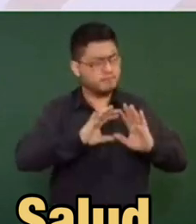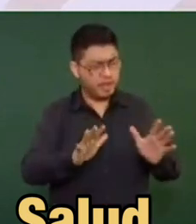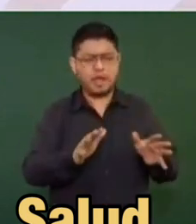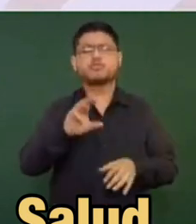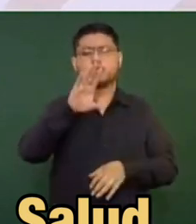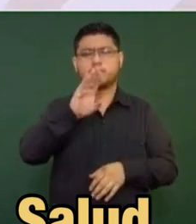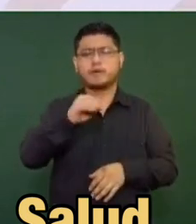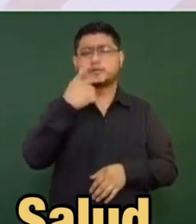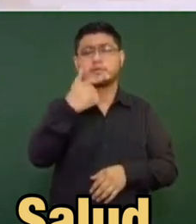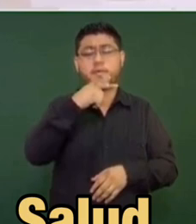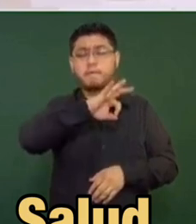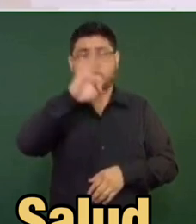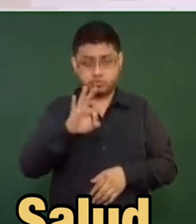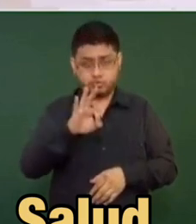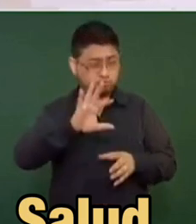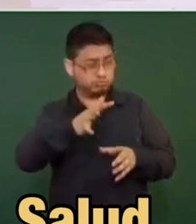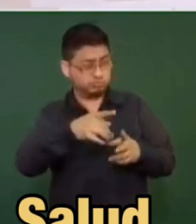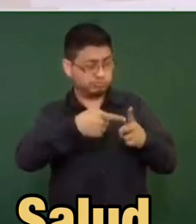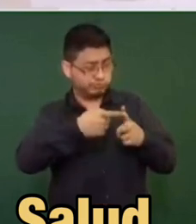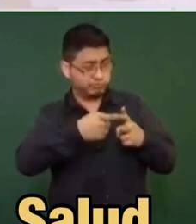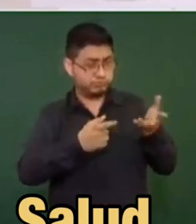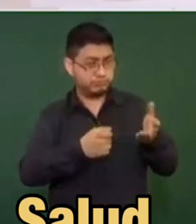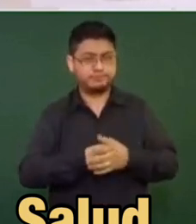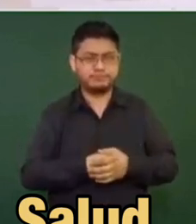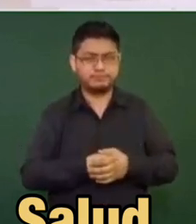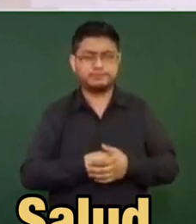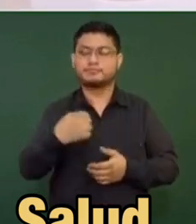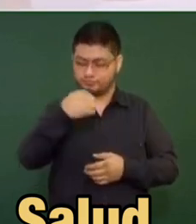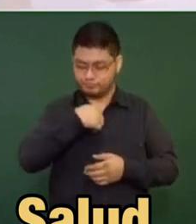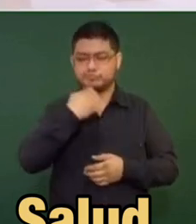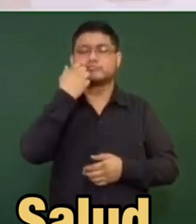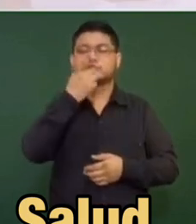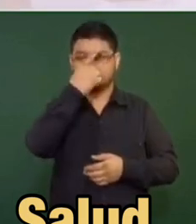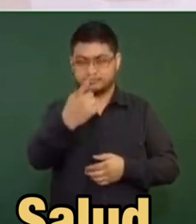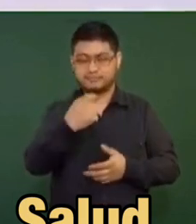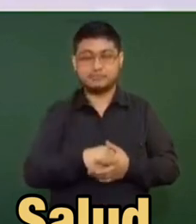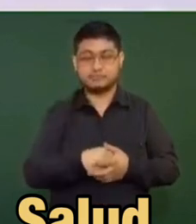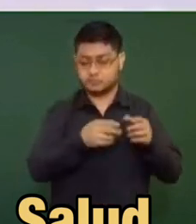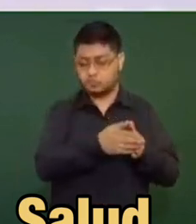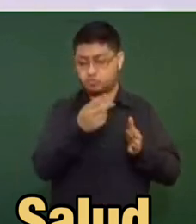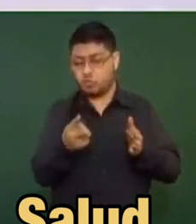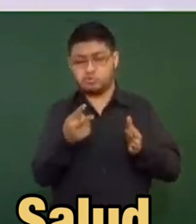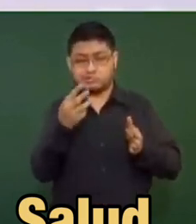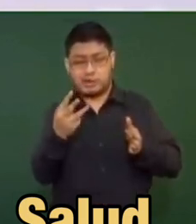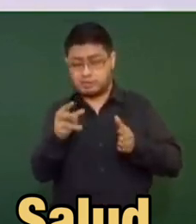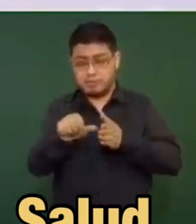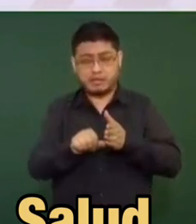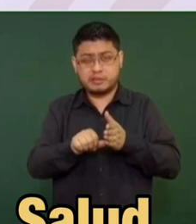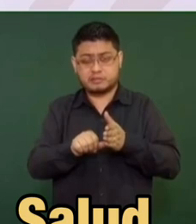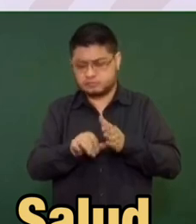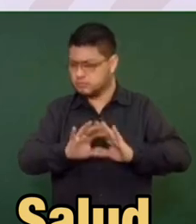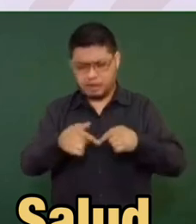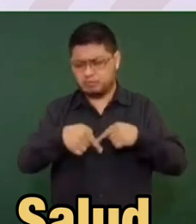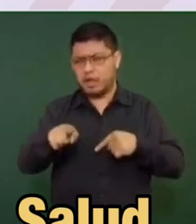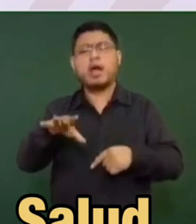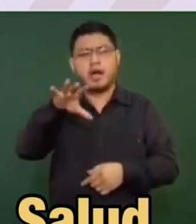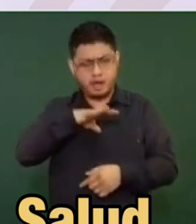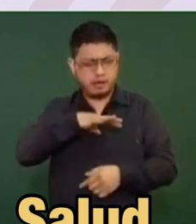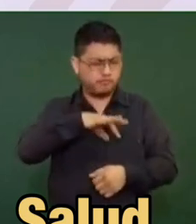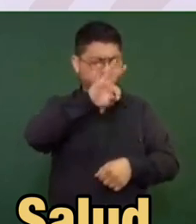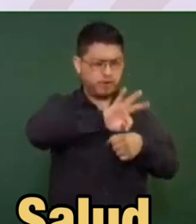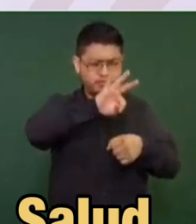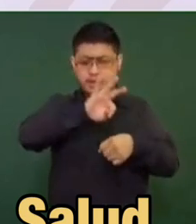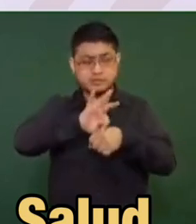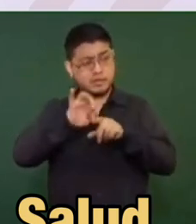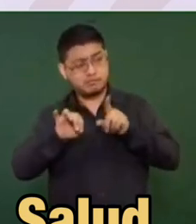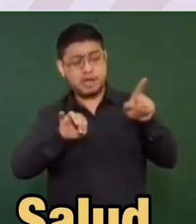del 97% en promedio. Aquí quiero decirles que en 2-3 meses más vamos a tener una farmacia en la Ciudad de